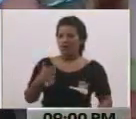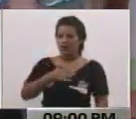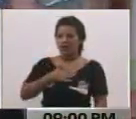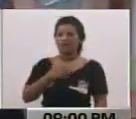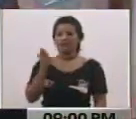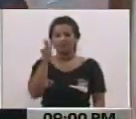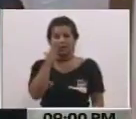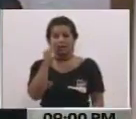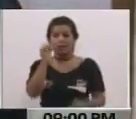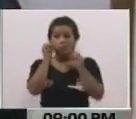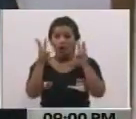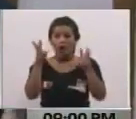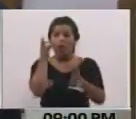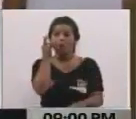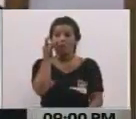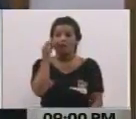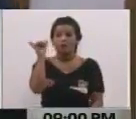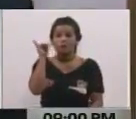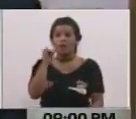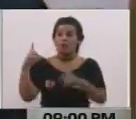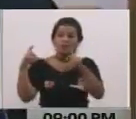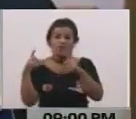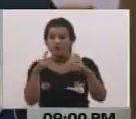wow, Yulimar Roja, una foto,